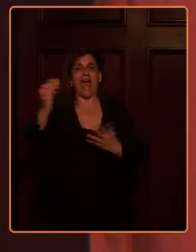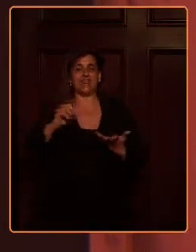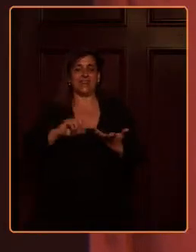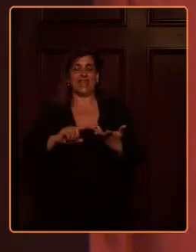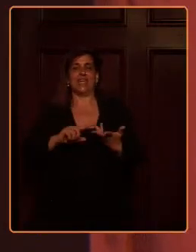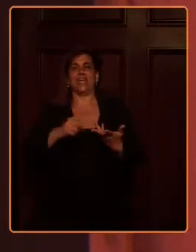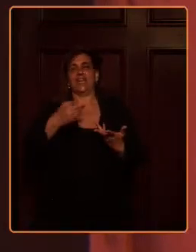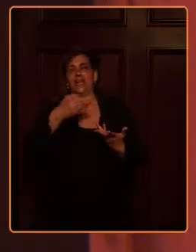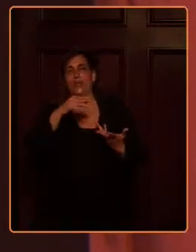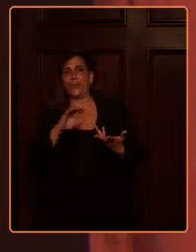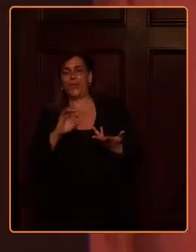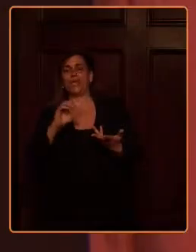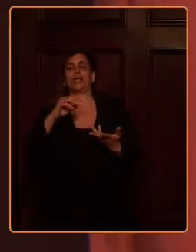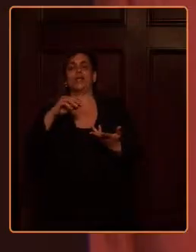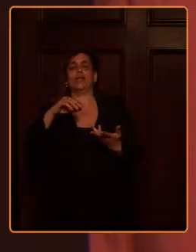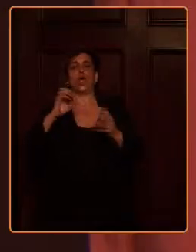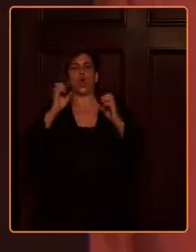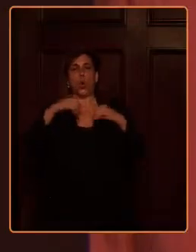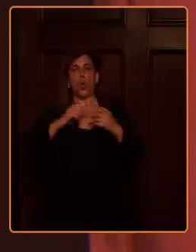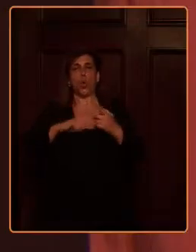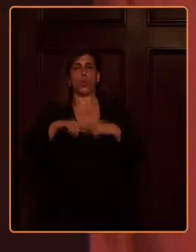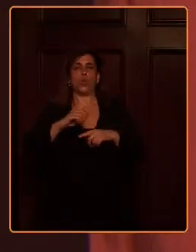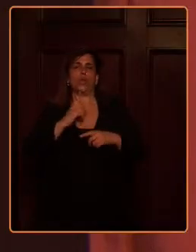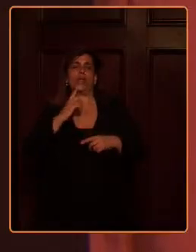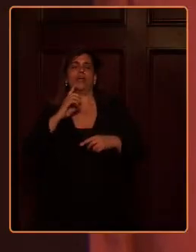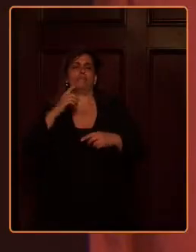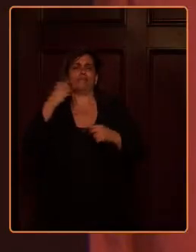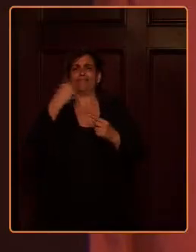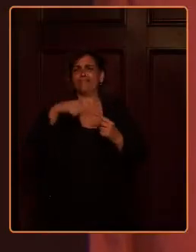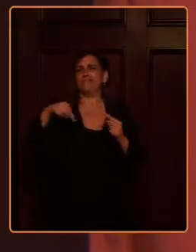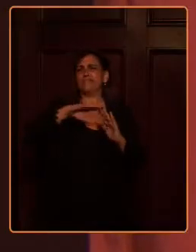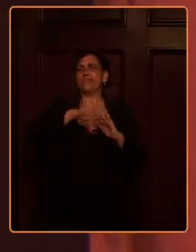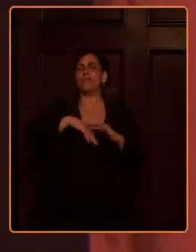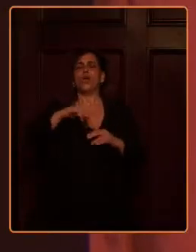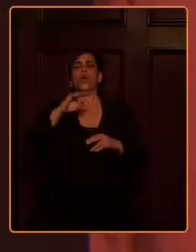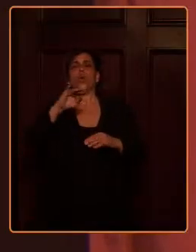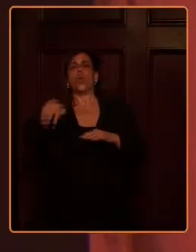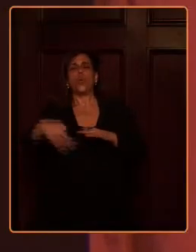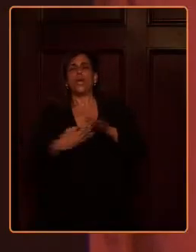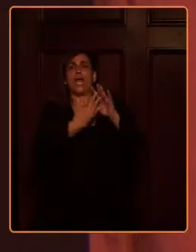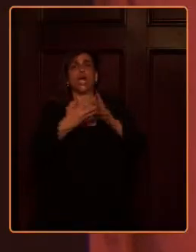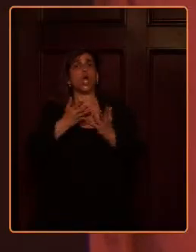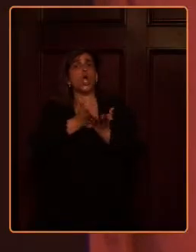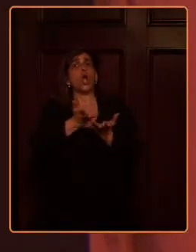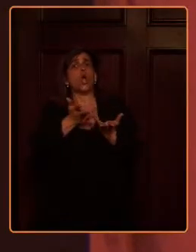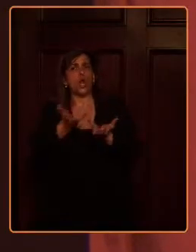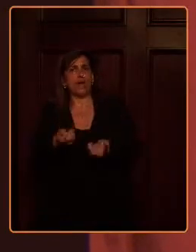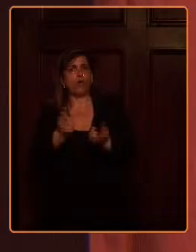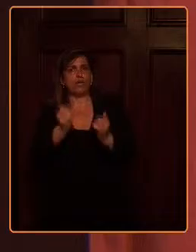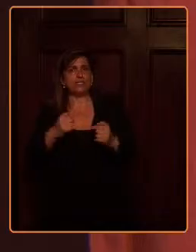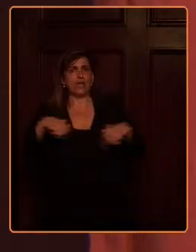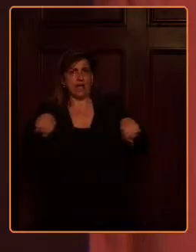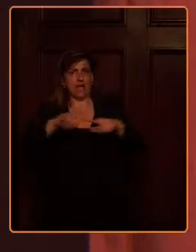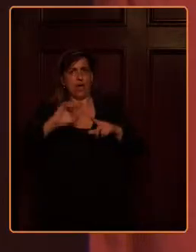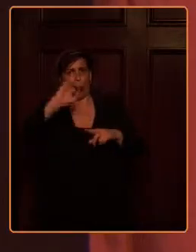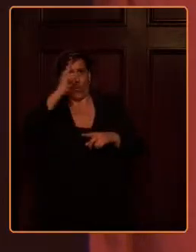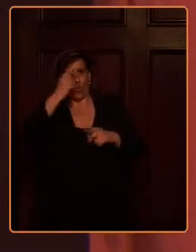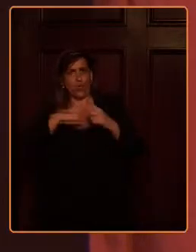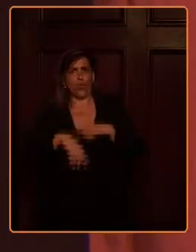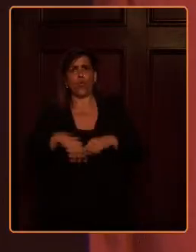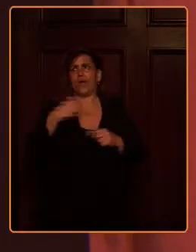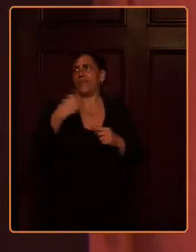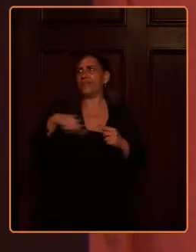BID, Google, IDRC Canadá, UNESCO, colaboran Aeropuertos del Uruguay, Power School